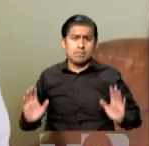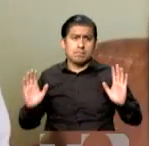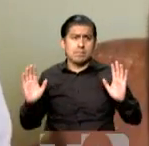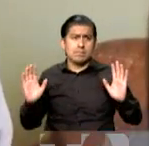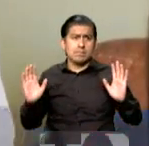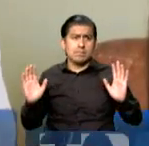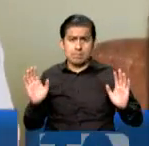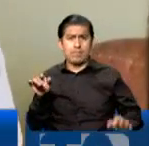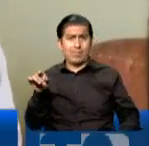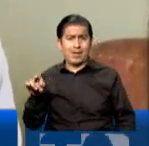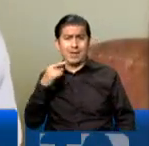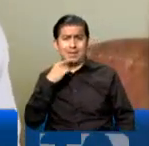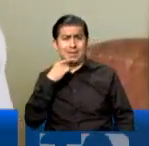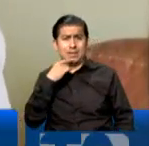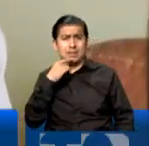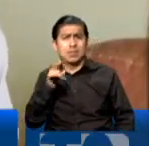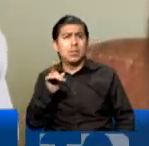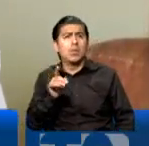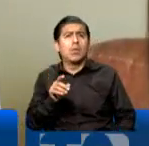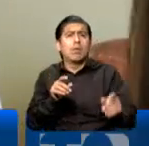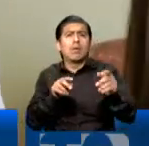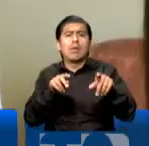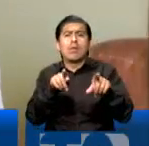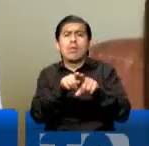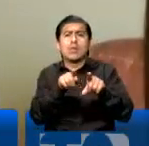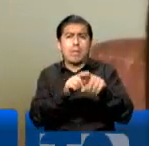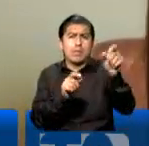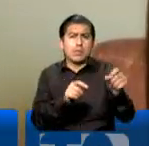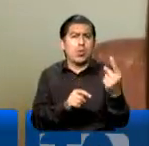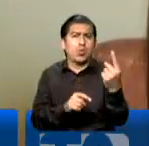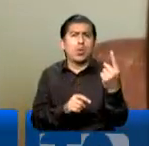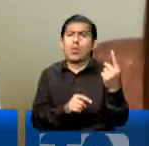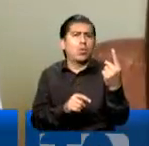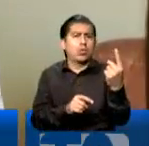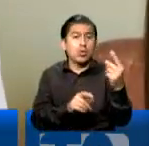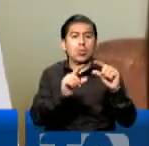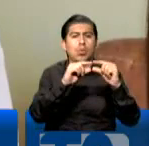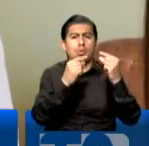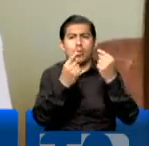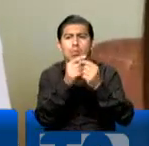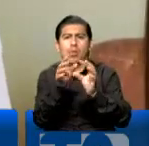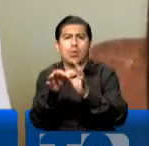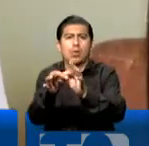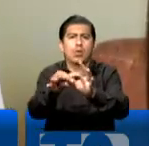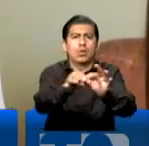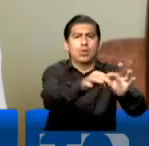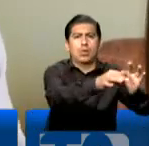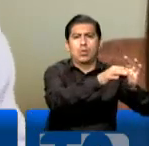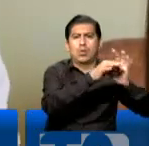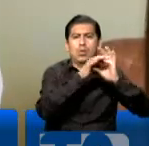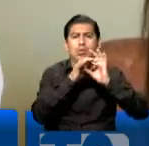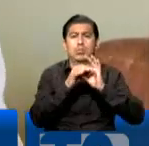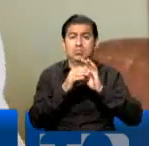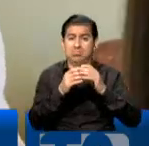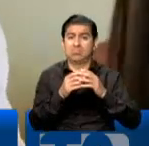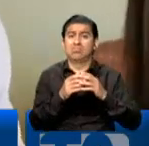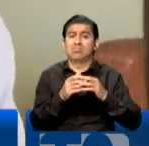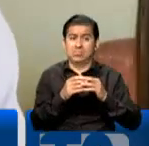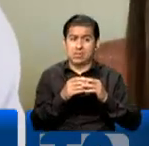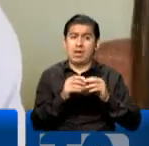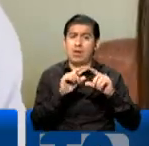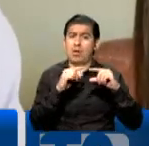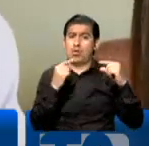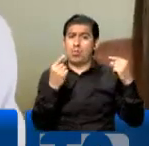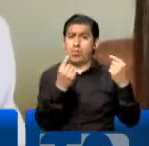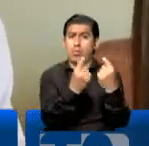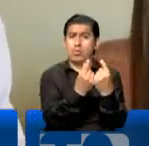lo que se habla quizás de una presunta estructura, no es solamente de esta persona que estuviera haciendo algo por su propia cuenta, sino que habla